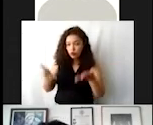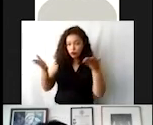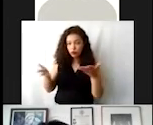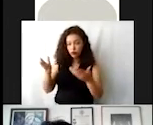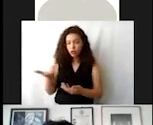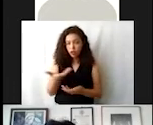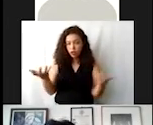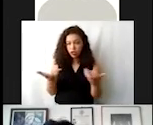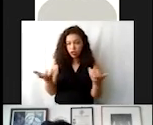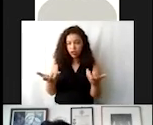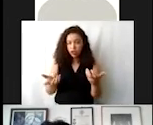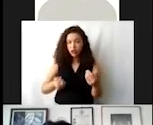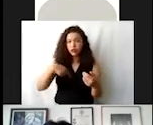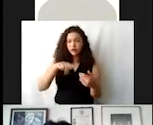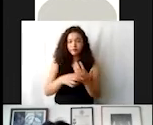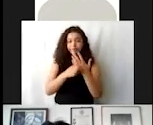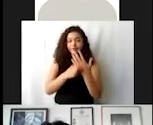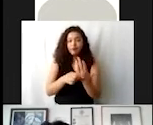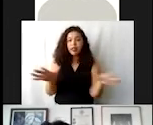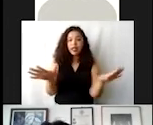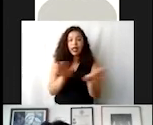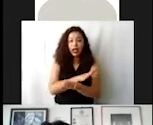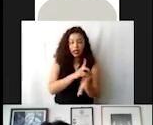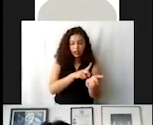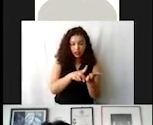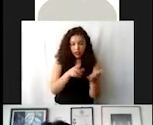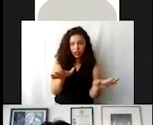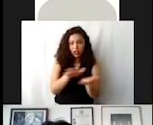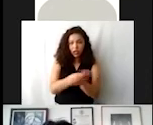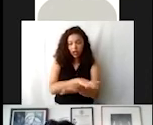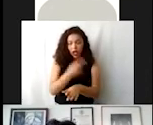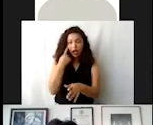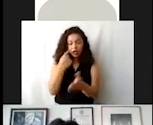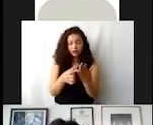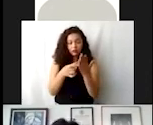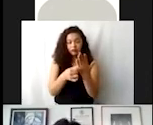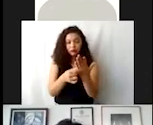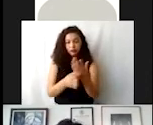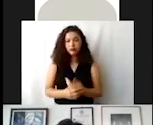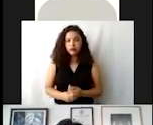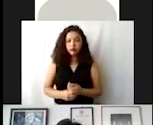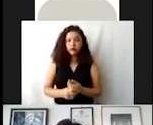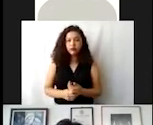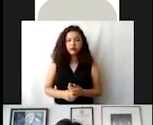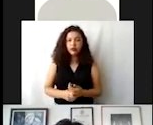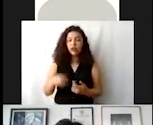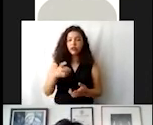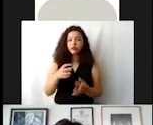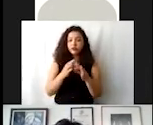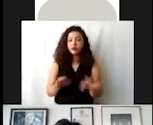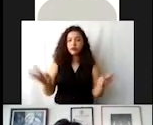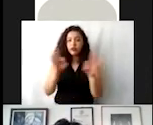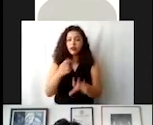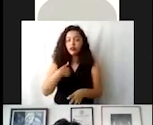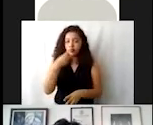van a señalar ahí que es cambio de domicilio, ¿sí? Como es muy importante lo que les voy a comentar,